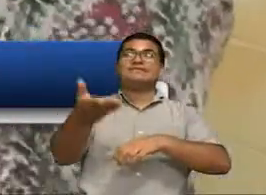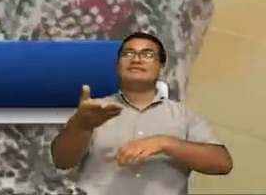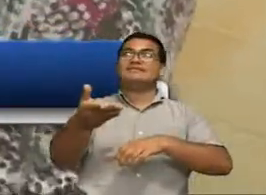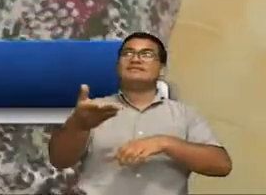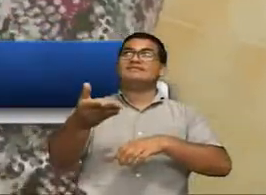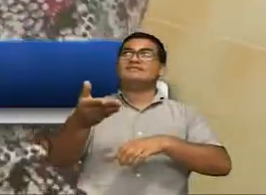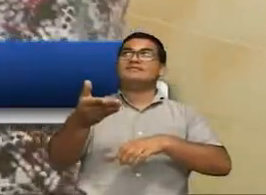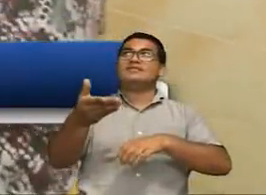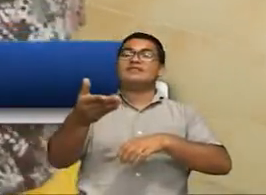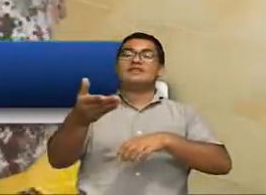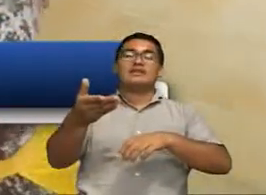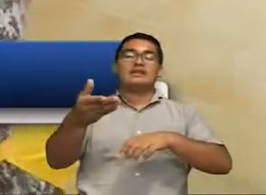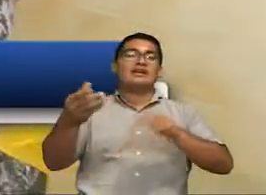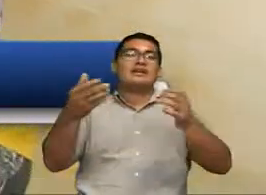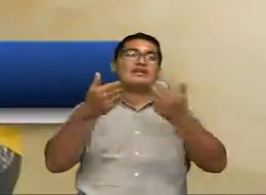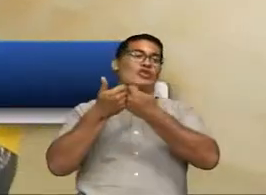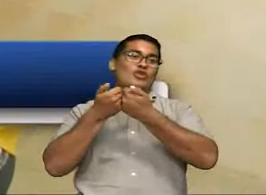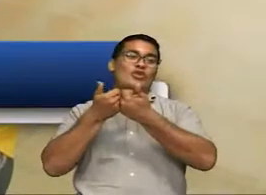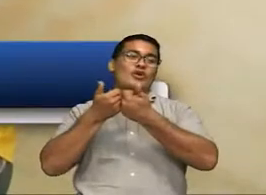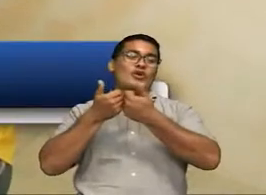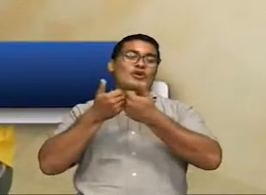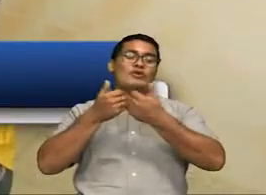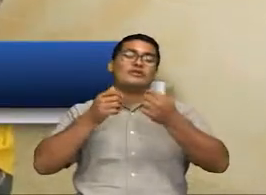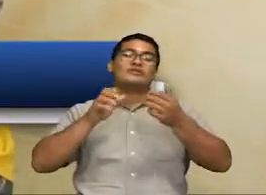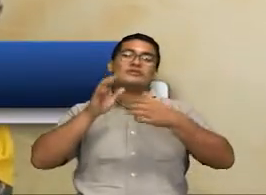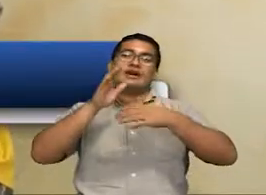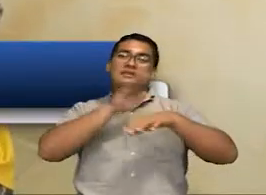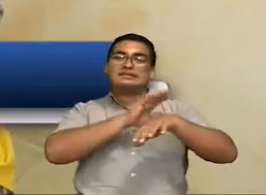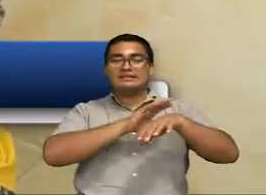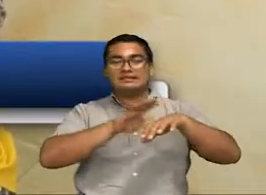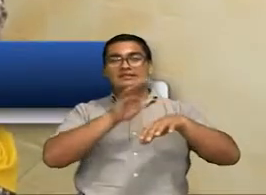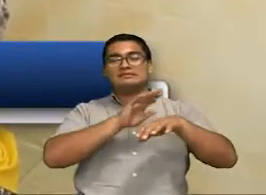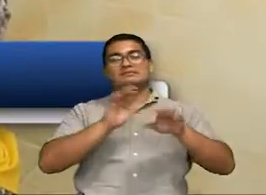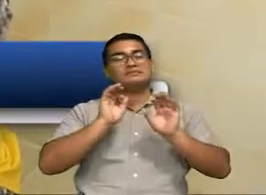empujando para la expulsión de su bebé, siempre con su acompañante.